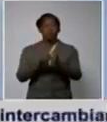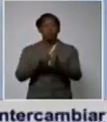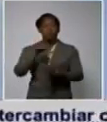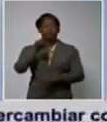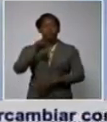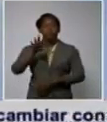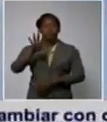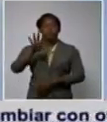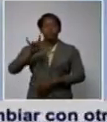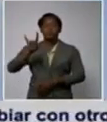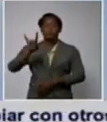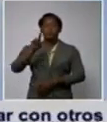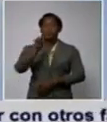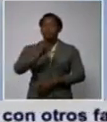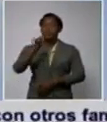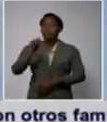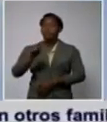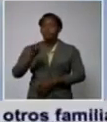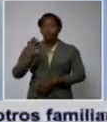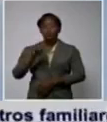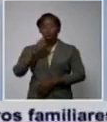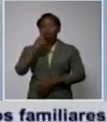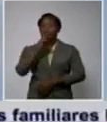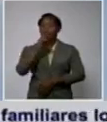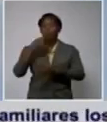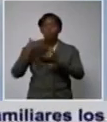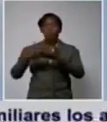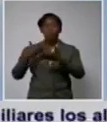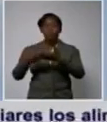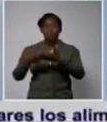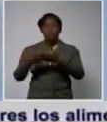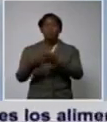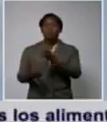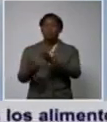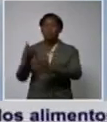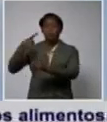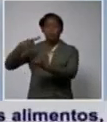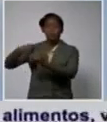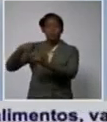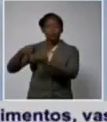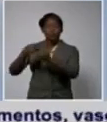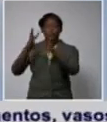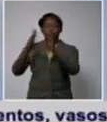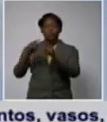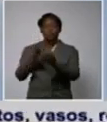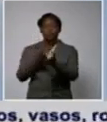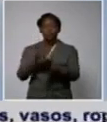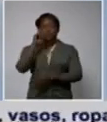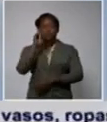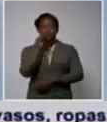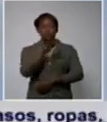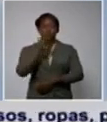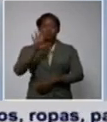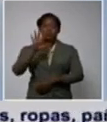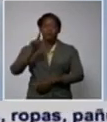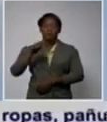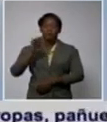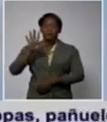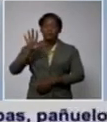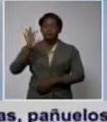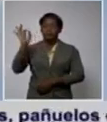65.149 personas que se han diagnosticado con COVID en Cuba, se mantiene ingresado el